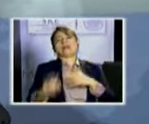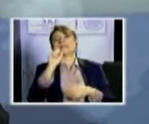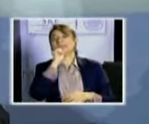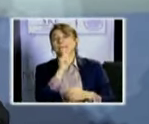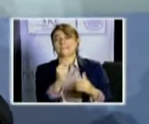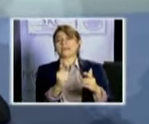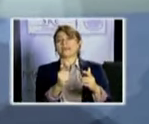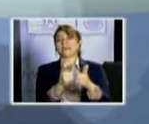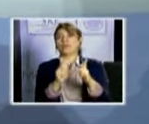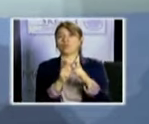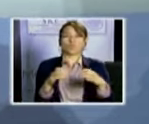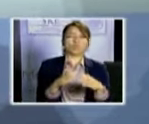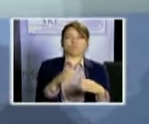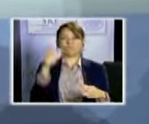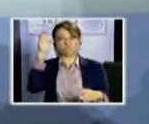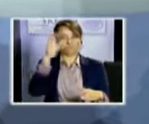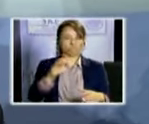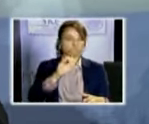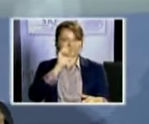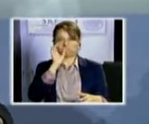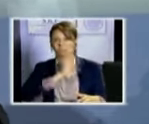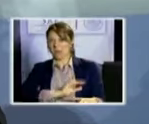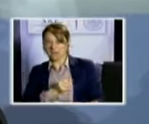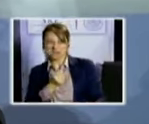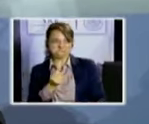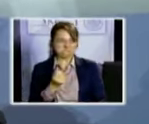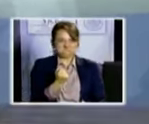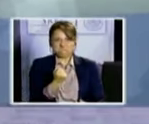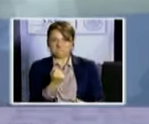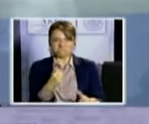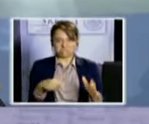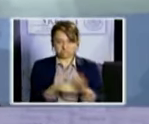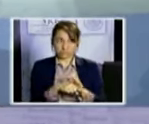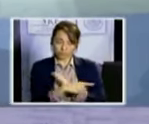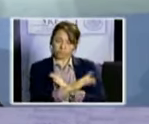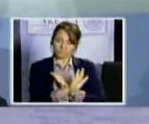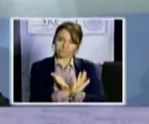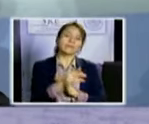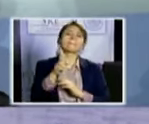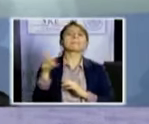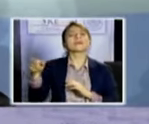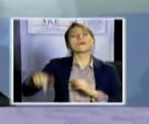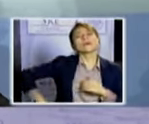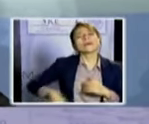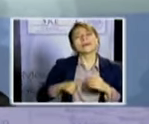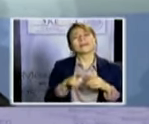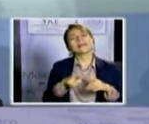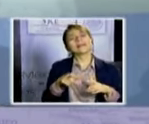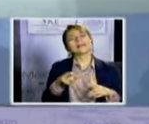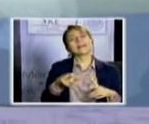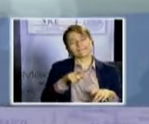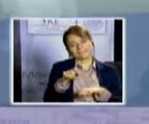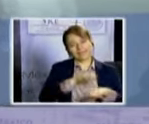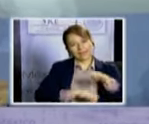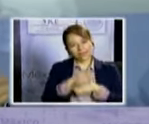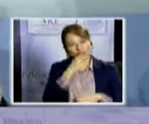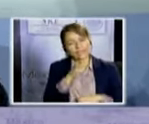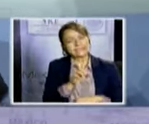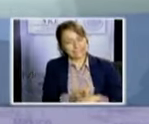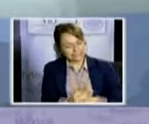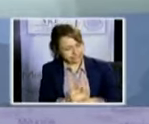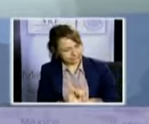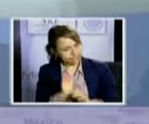y por eso tengo cierto agobio desde que el embajador dijo que no tengamos tantas expectativas sobre el año entrante, porque creo